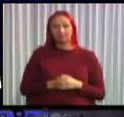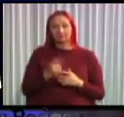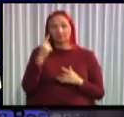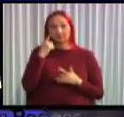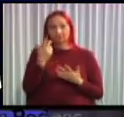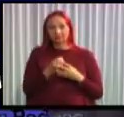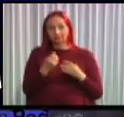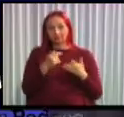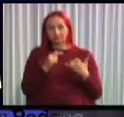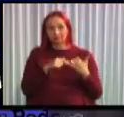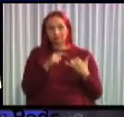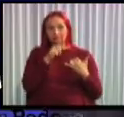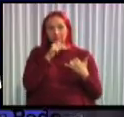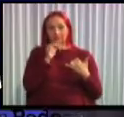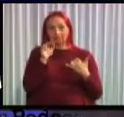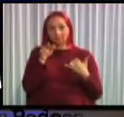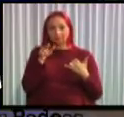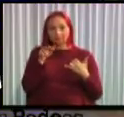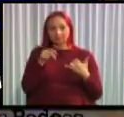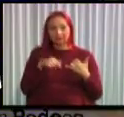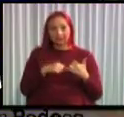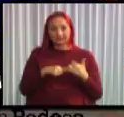quién más tenemos en línea, compañeros?